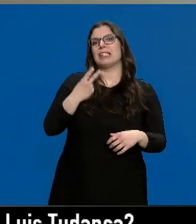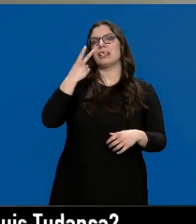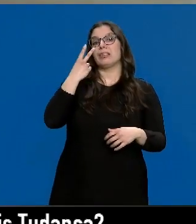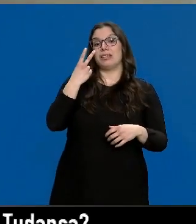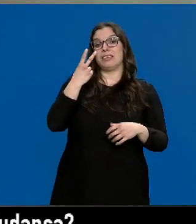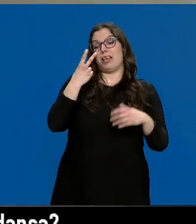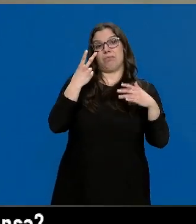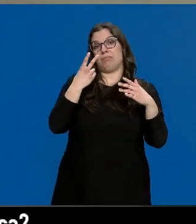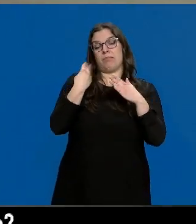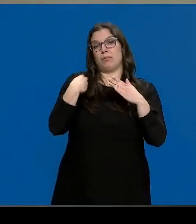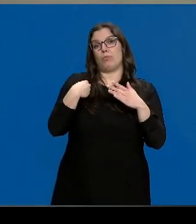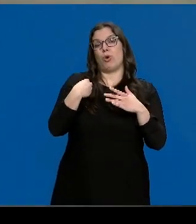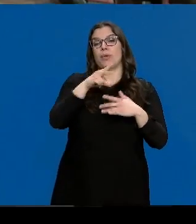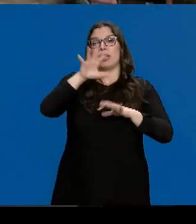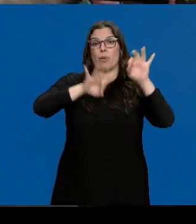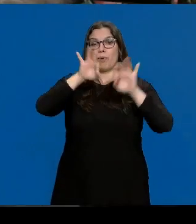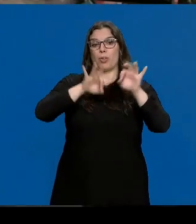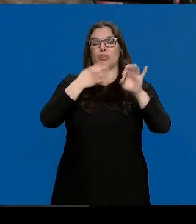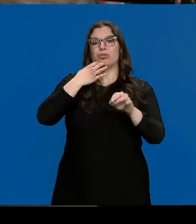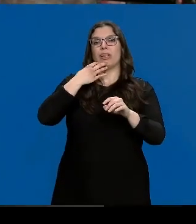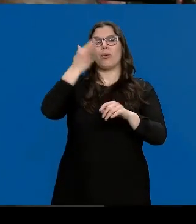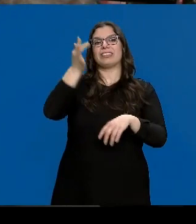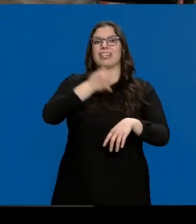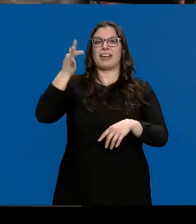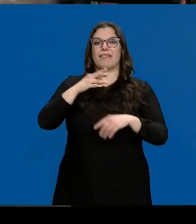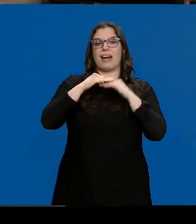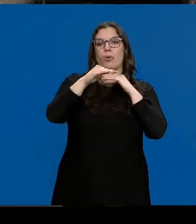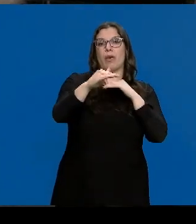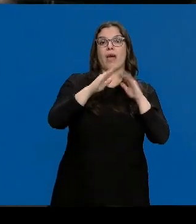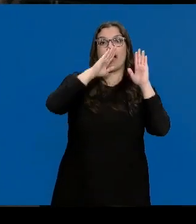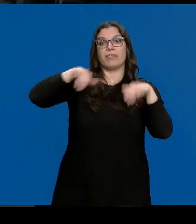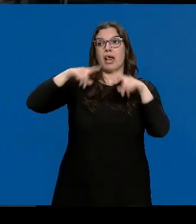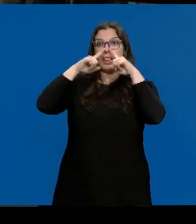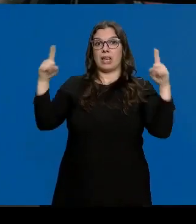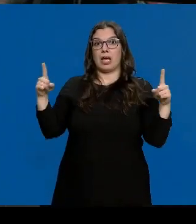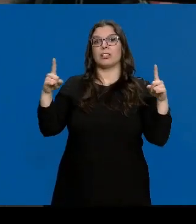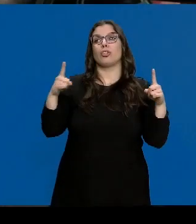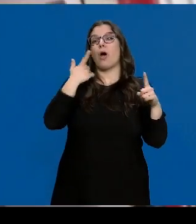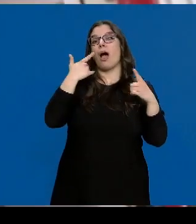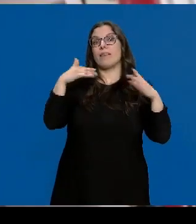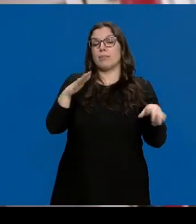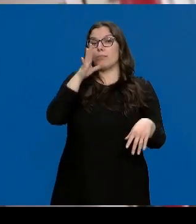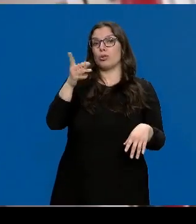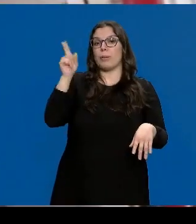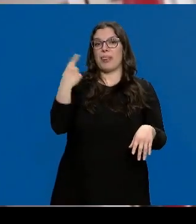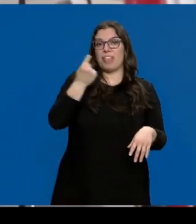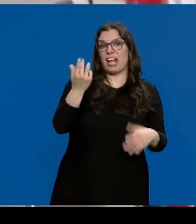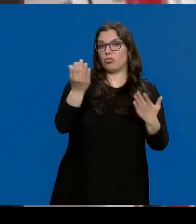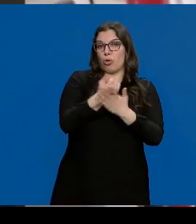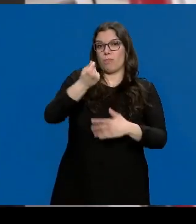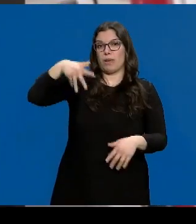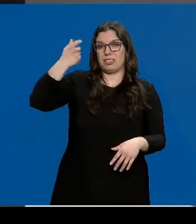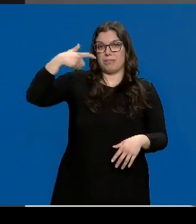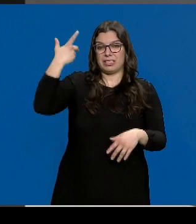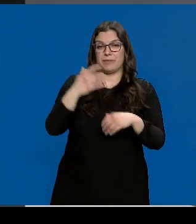3 hogares y pymes con tarifa regulada. Todos los precios pues ya haremos cuentas a final de año, porque también están subiendo los cereales y todo. Hay que tener en cuenta que el